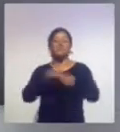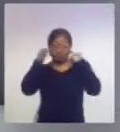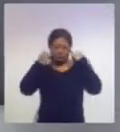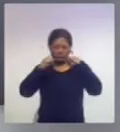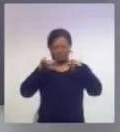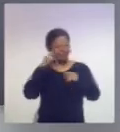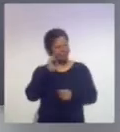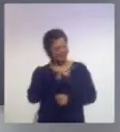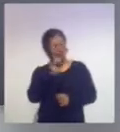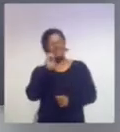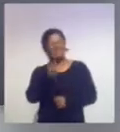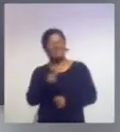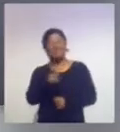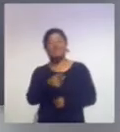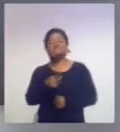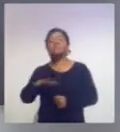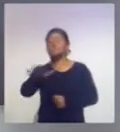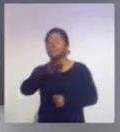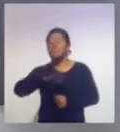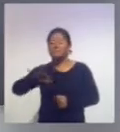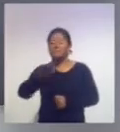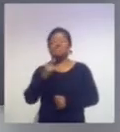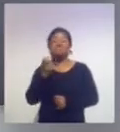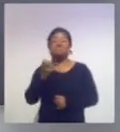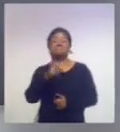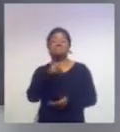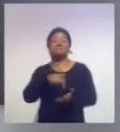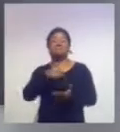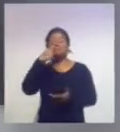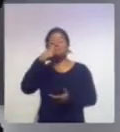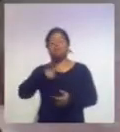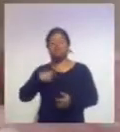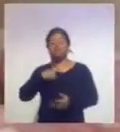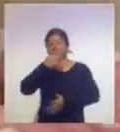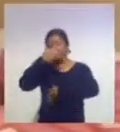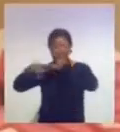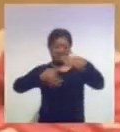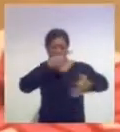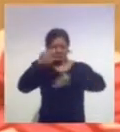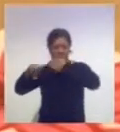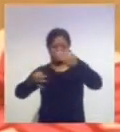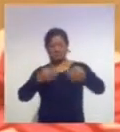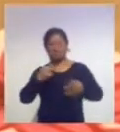un espacio que les ayudó a promover sus creaciones.